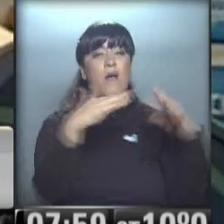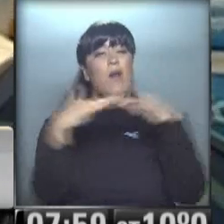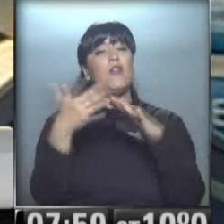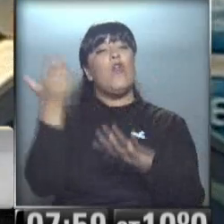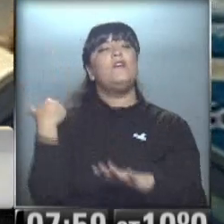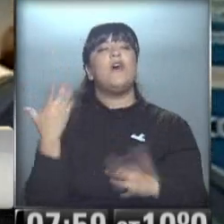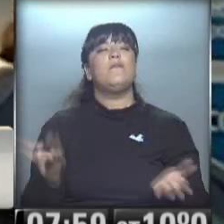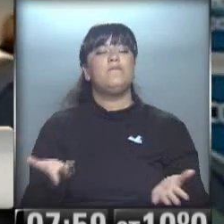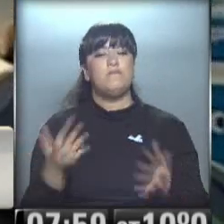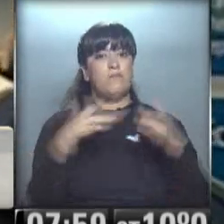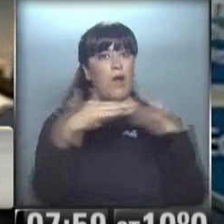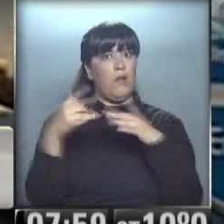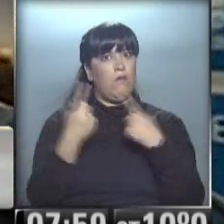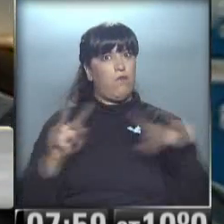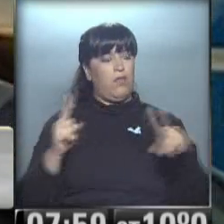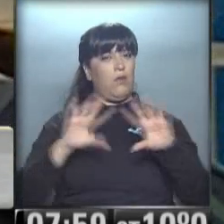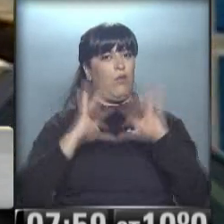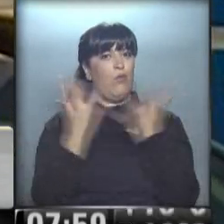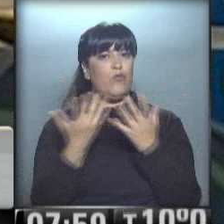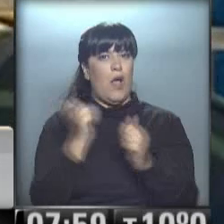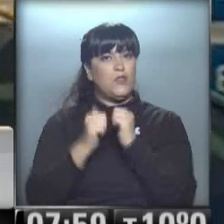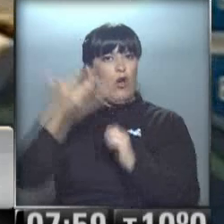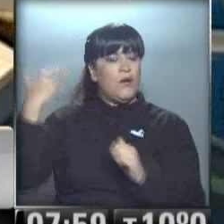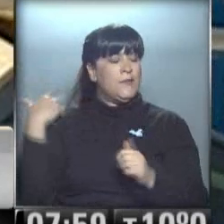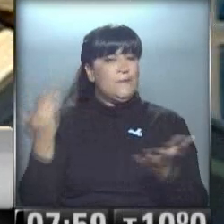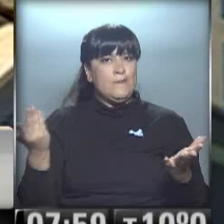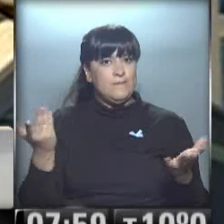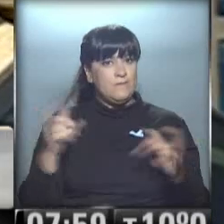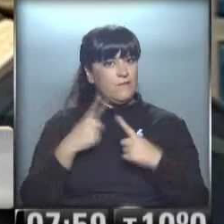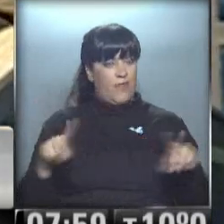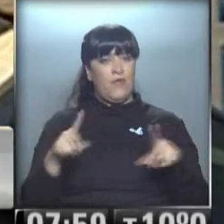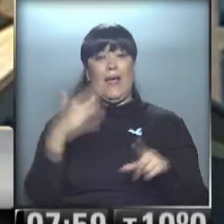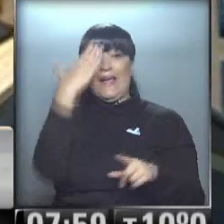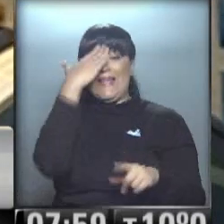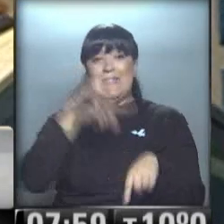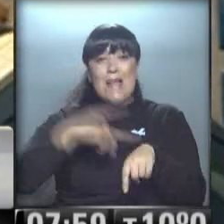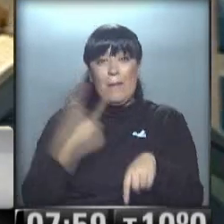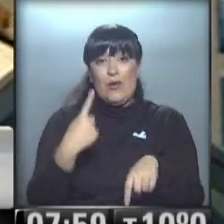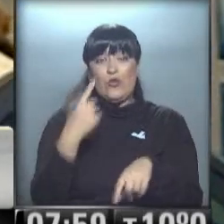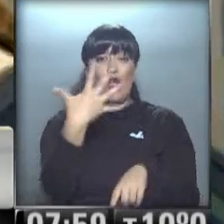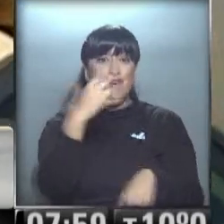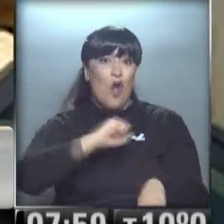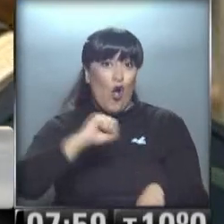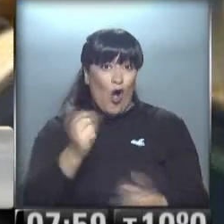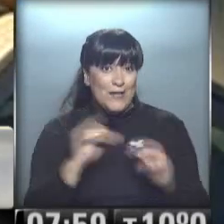fue un partido atípico para cualquier mundial. Creo que en 15 minutos hicieron 5 goles.